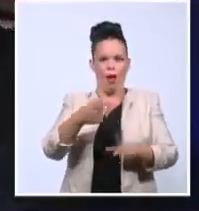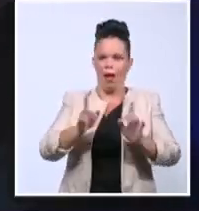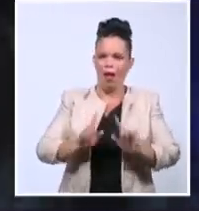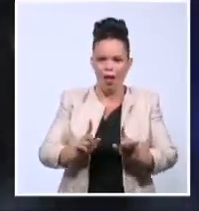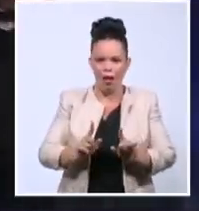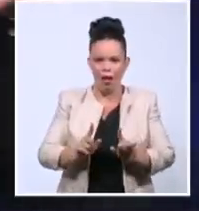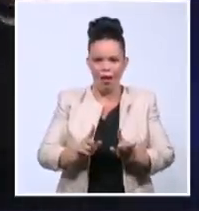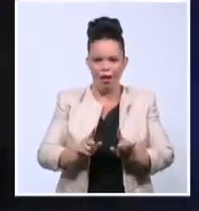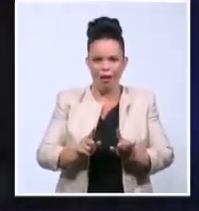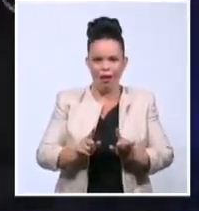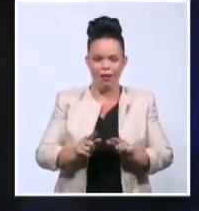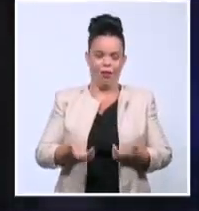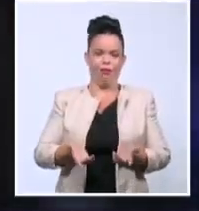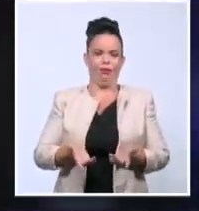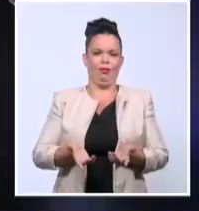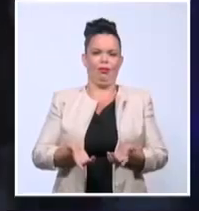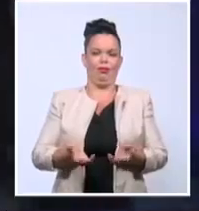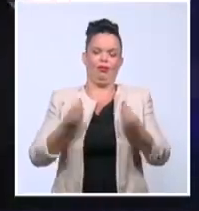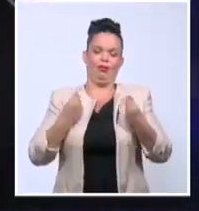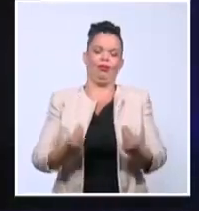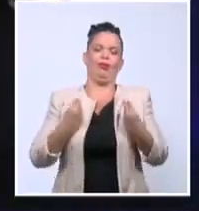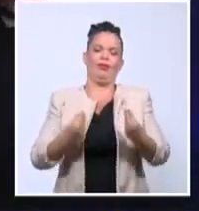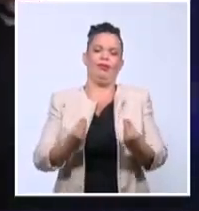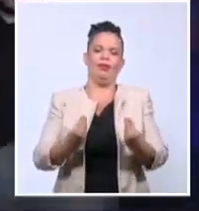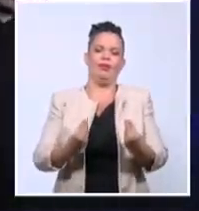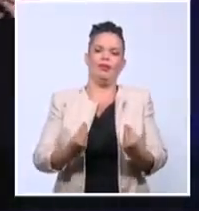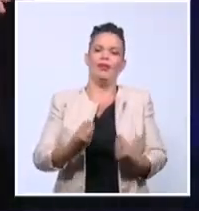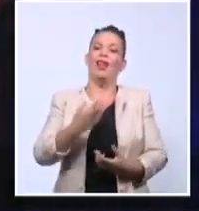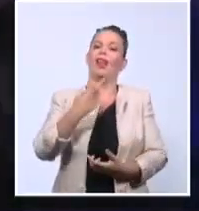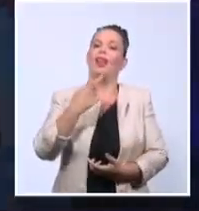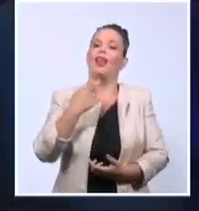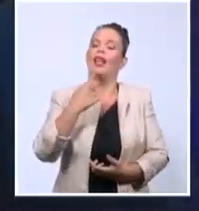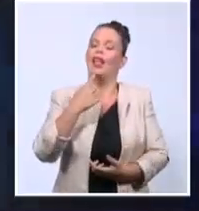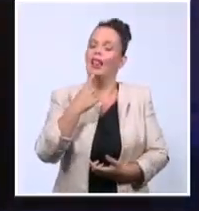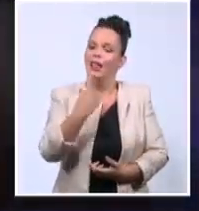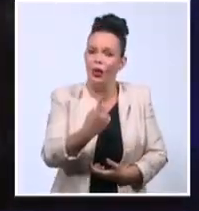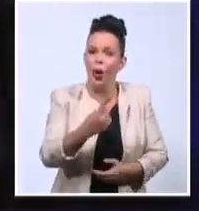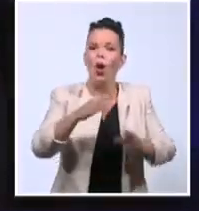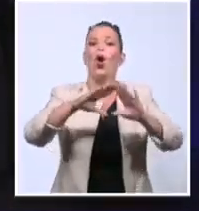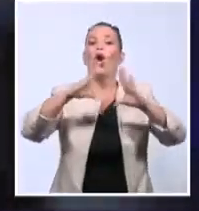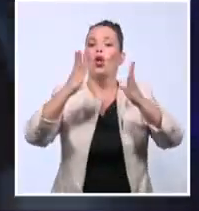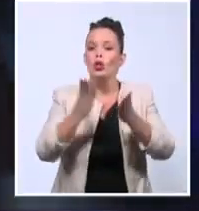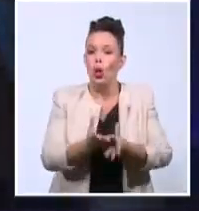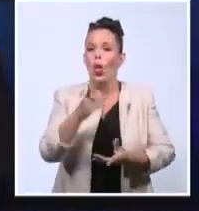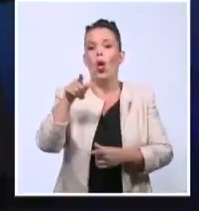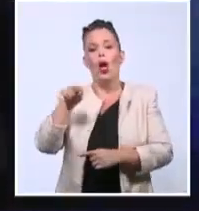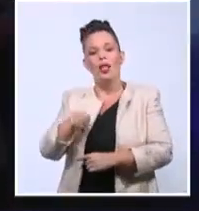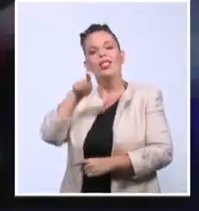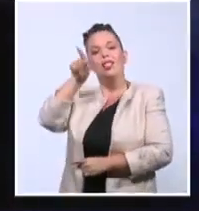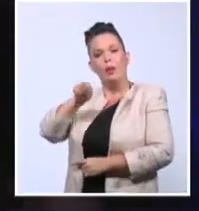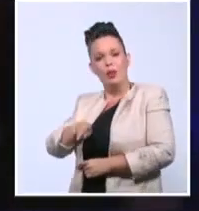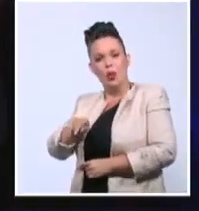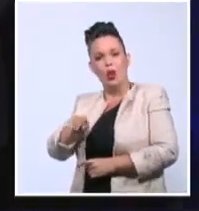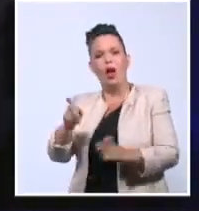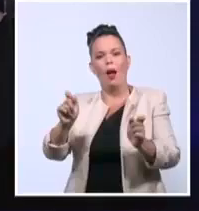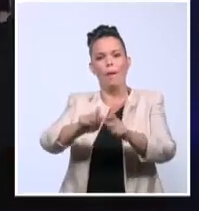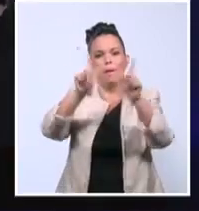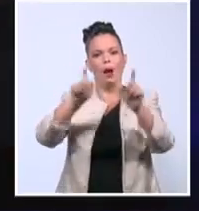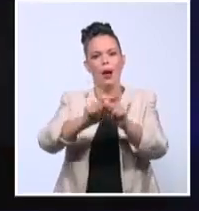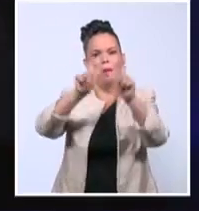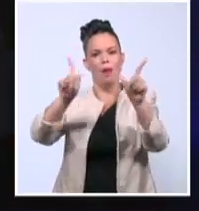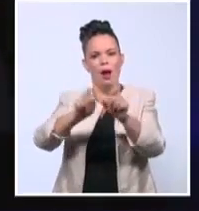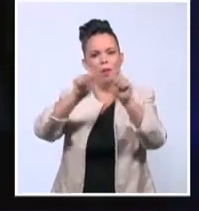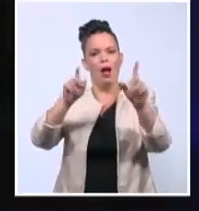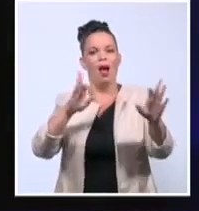Es tan grande que todo Repito, todo lo publica él mismo Y de verdad No sé qué usted crea, pero será por